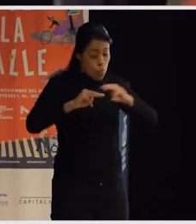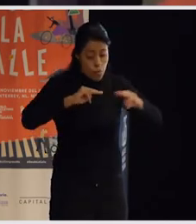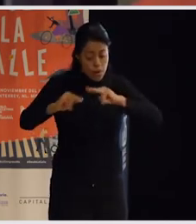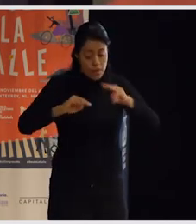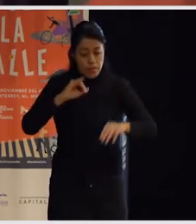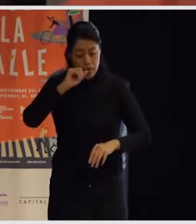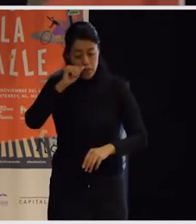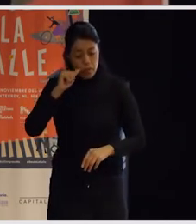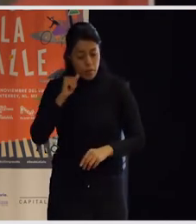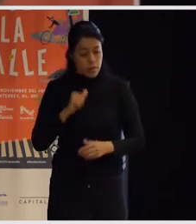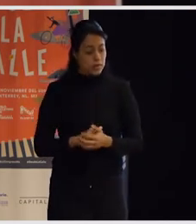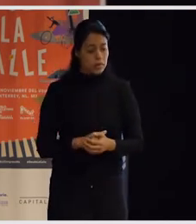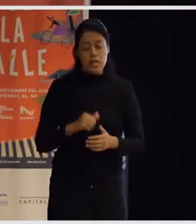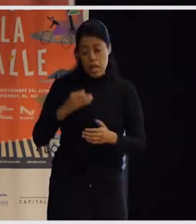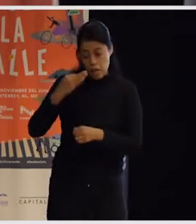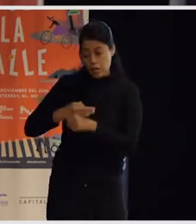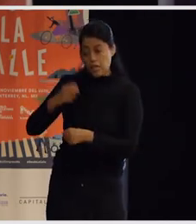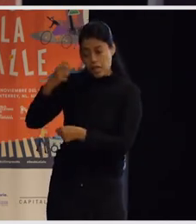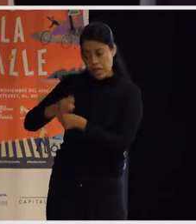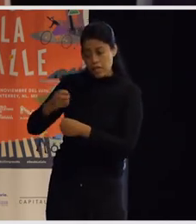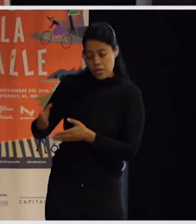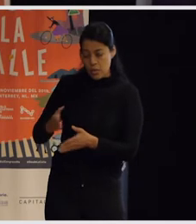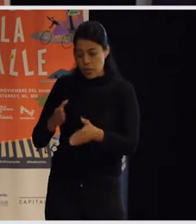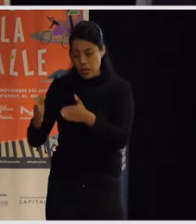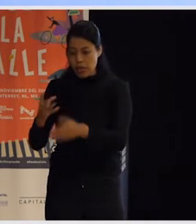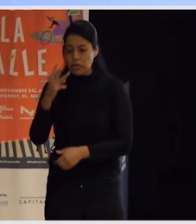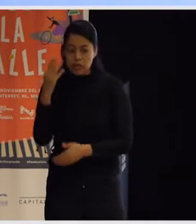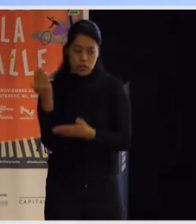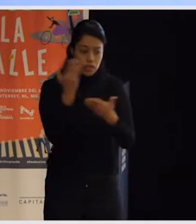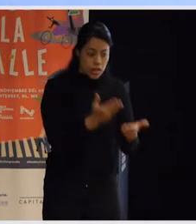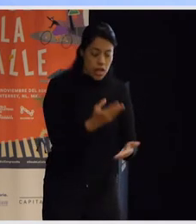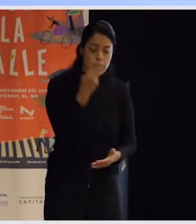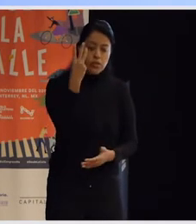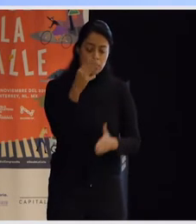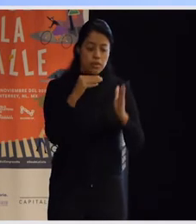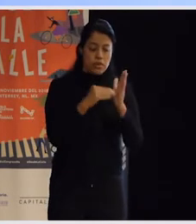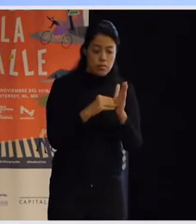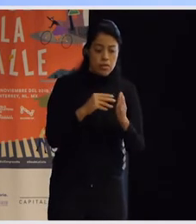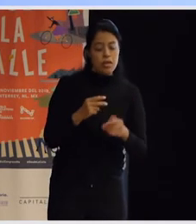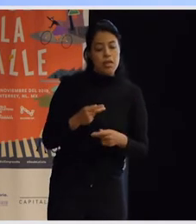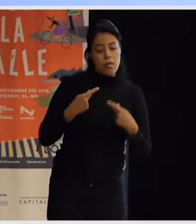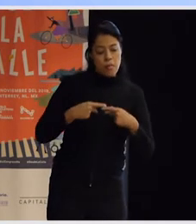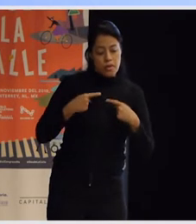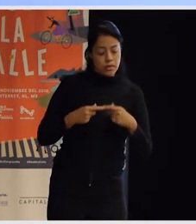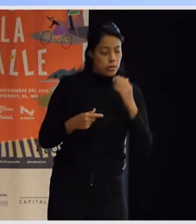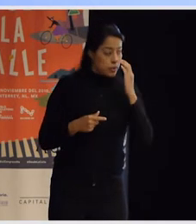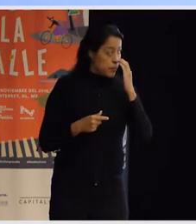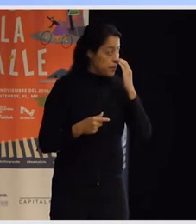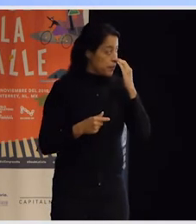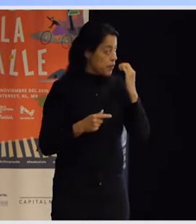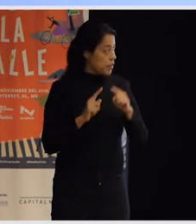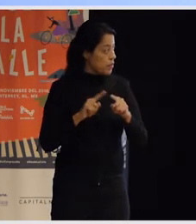semana pasada ahorita hasta la segunda ciclovía y llegaron alrededor de 3000 personas estamos a cargo también de todos los critical mass y hemos estado en